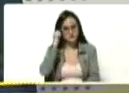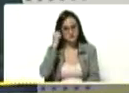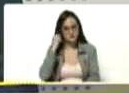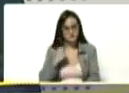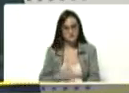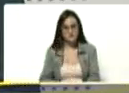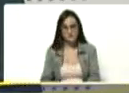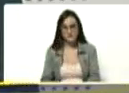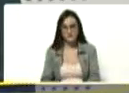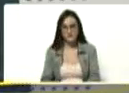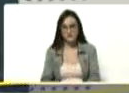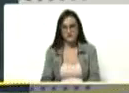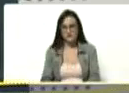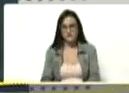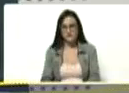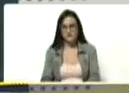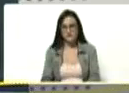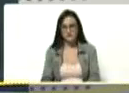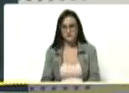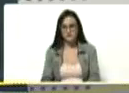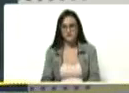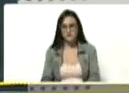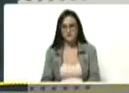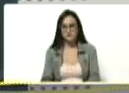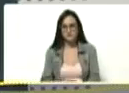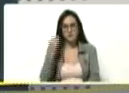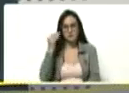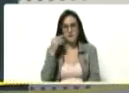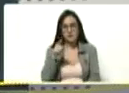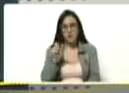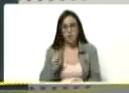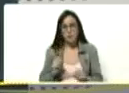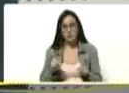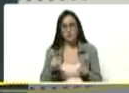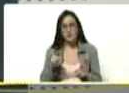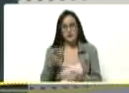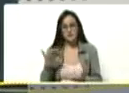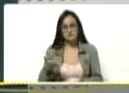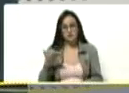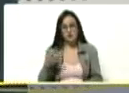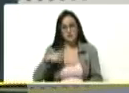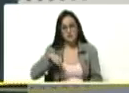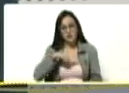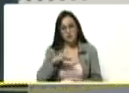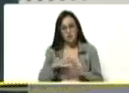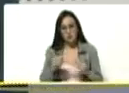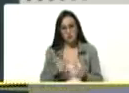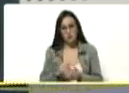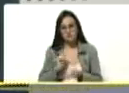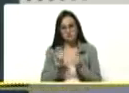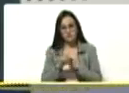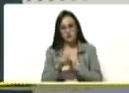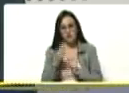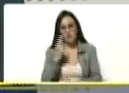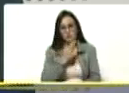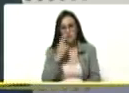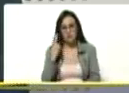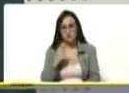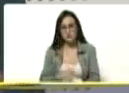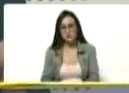for us to renew our commitment. Pienso que es una oportunidad ideal para todos nosotros de renovar nuestros